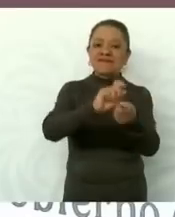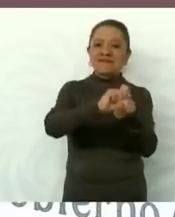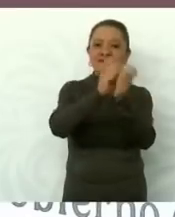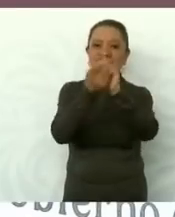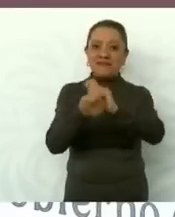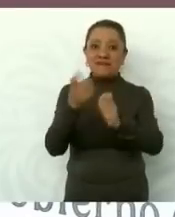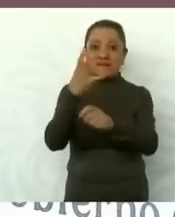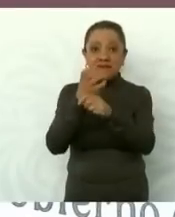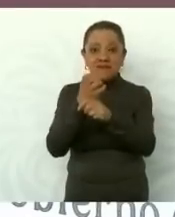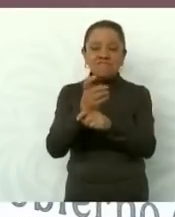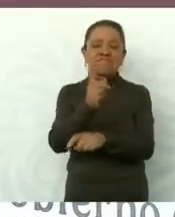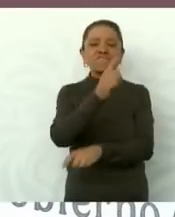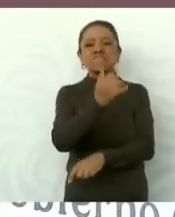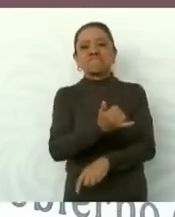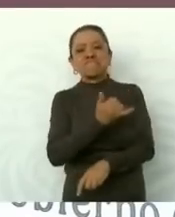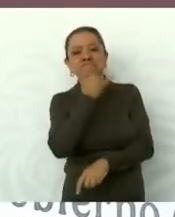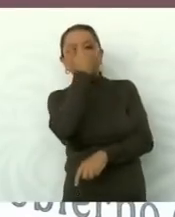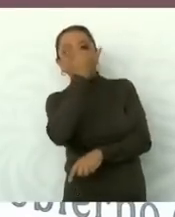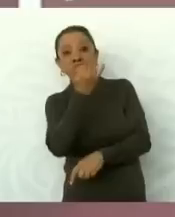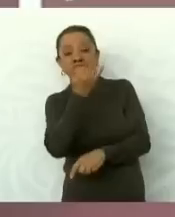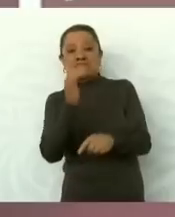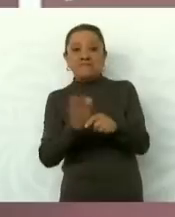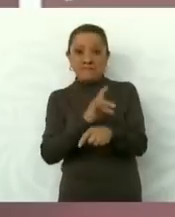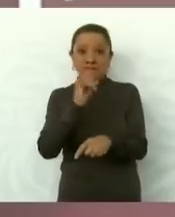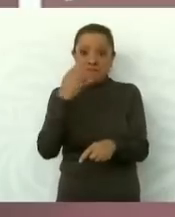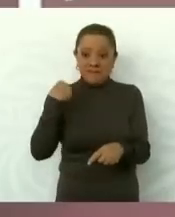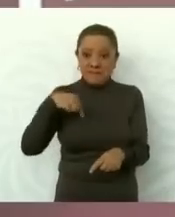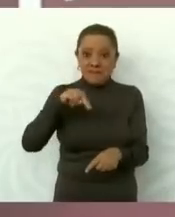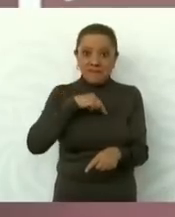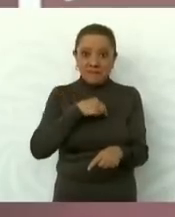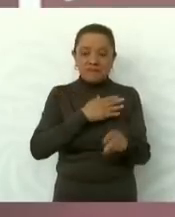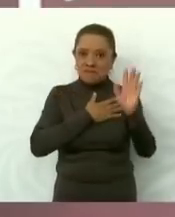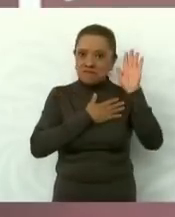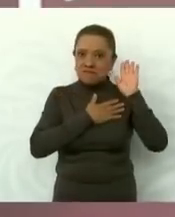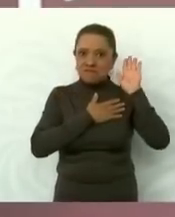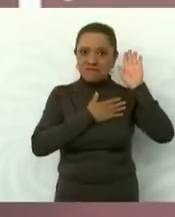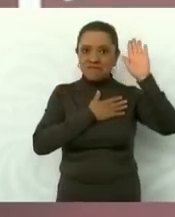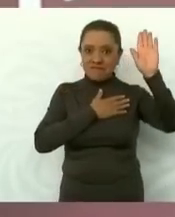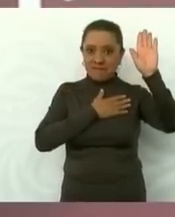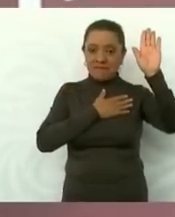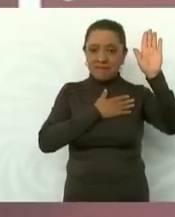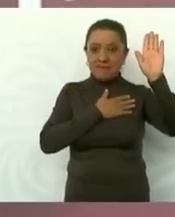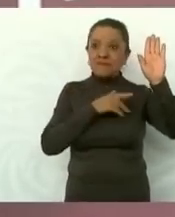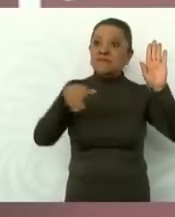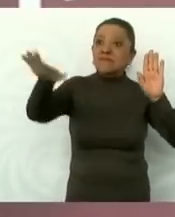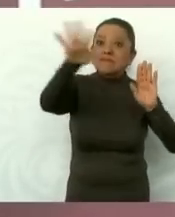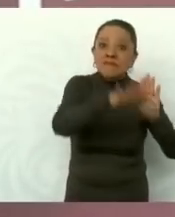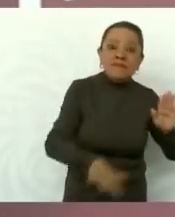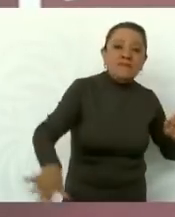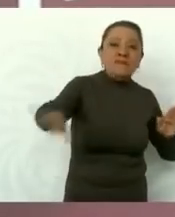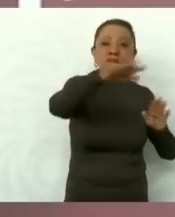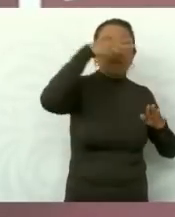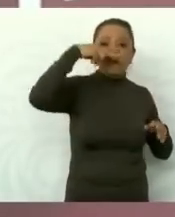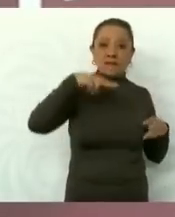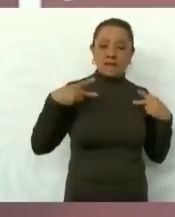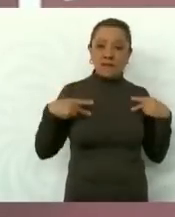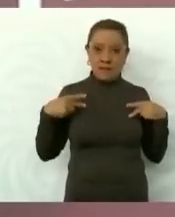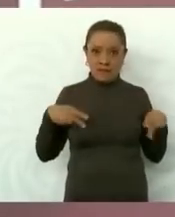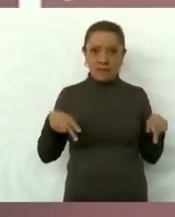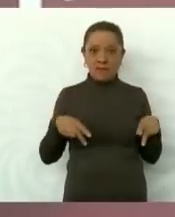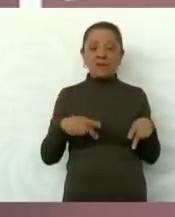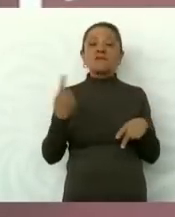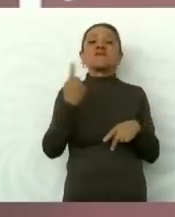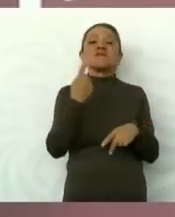se equivocaron, porque nosotros hicimos una promesa, un compromiso con el pueblo de México de que iba a continuar